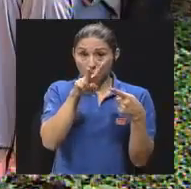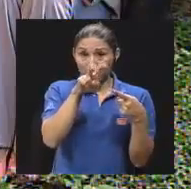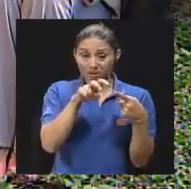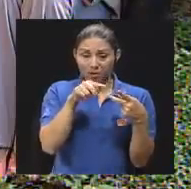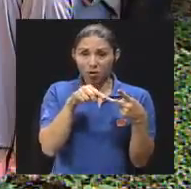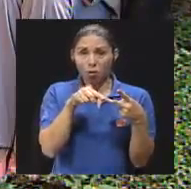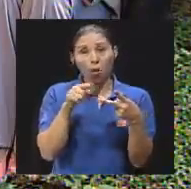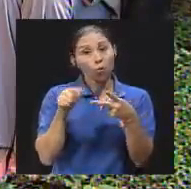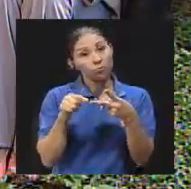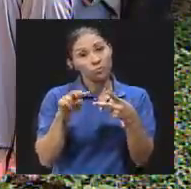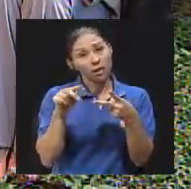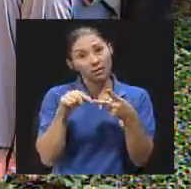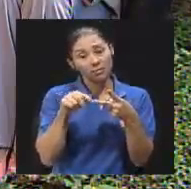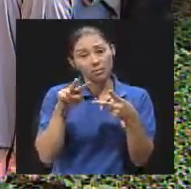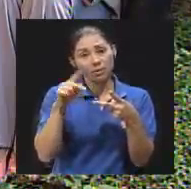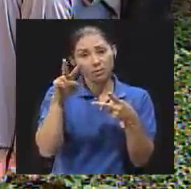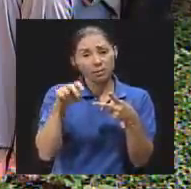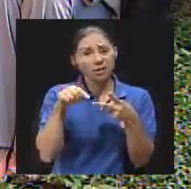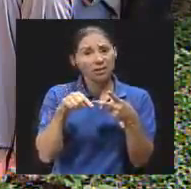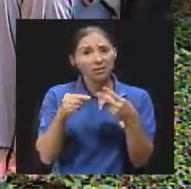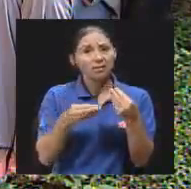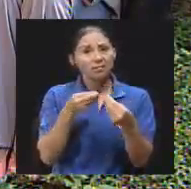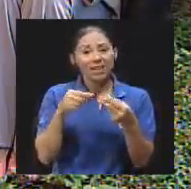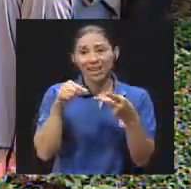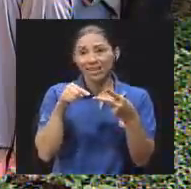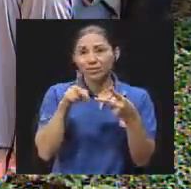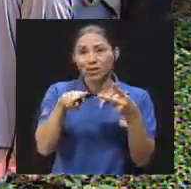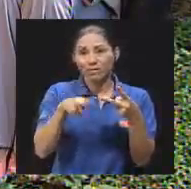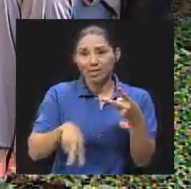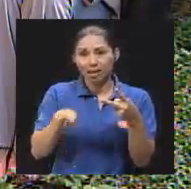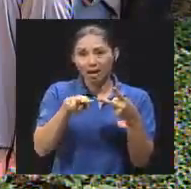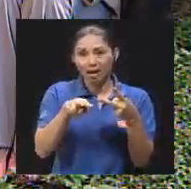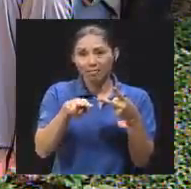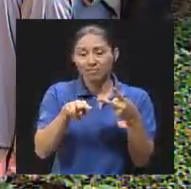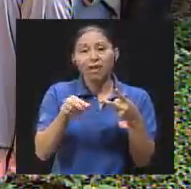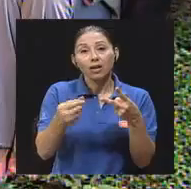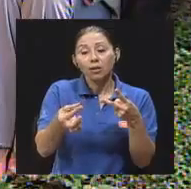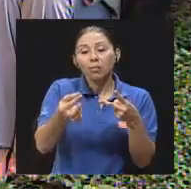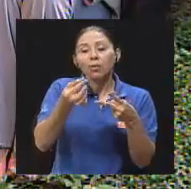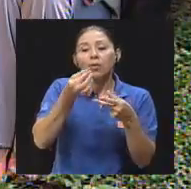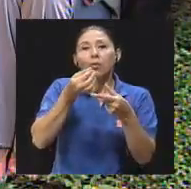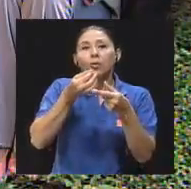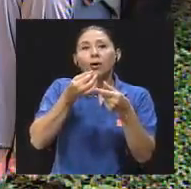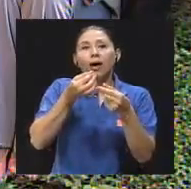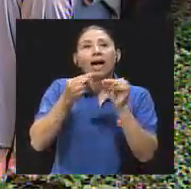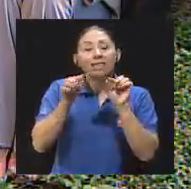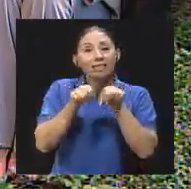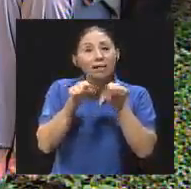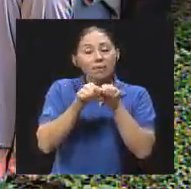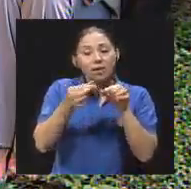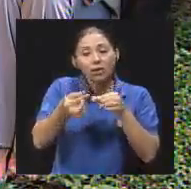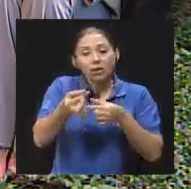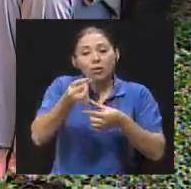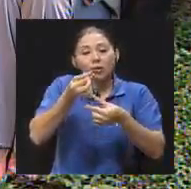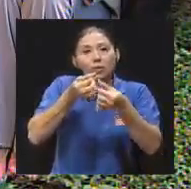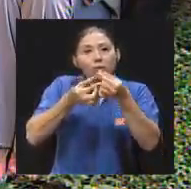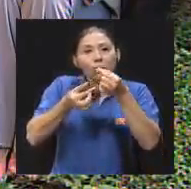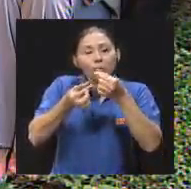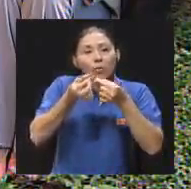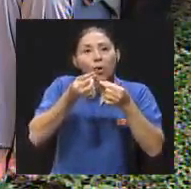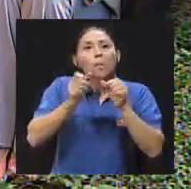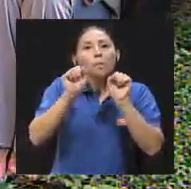la gastroscopía, entonces la gastroscopía tiene la ventaja que a través del gastroscopio podemos introducir unas sondas larguitas con